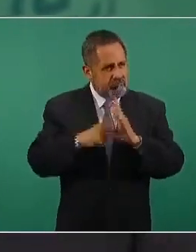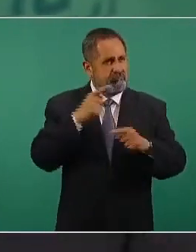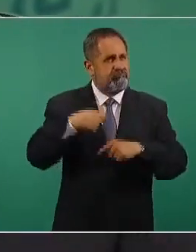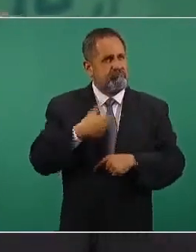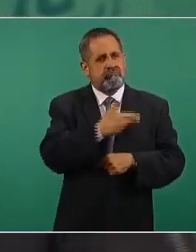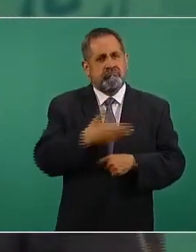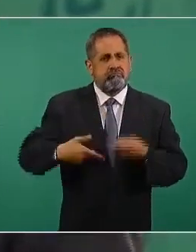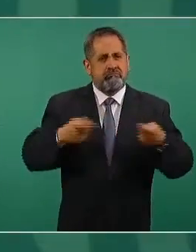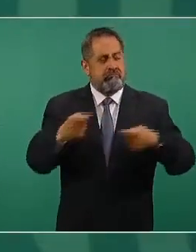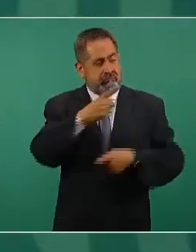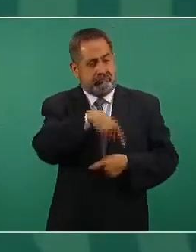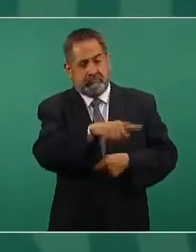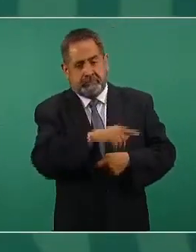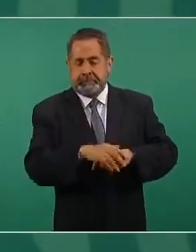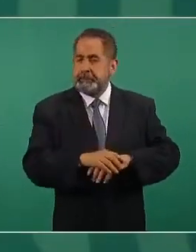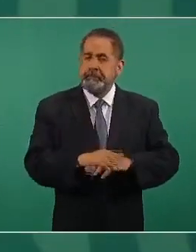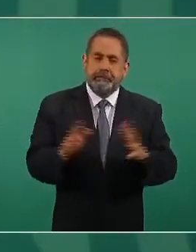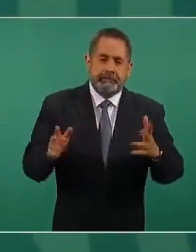y que entonces